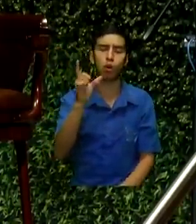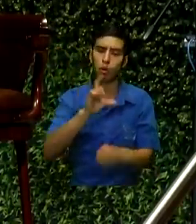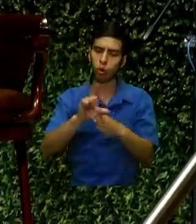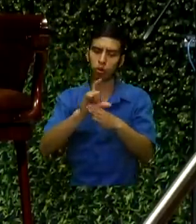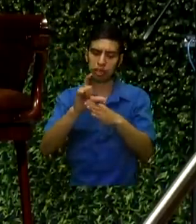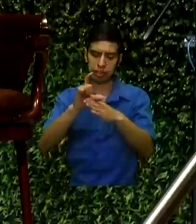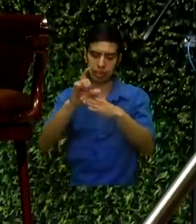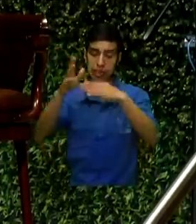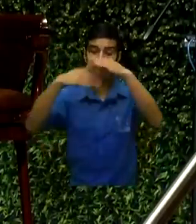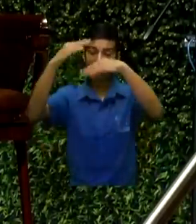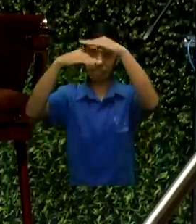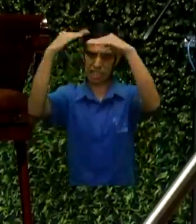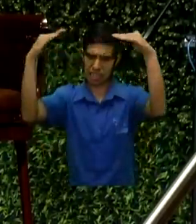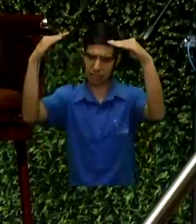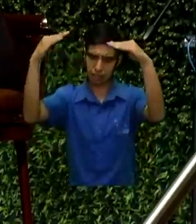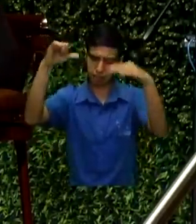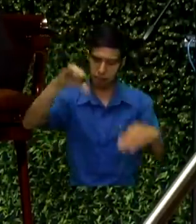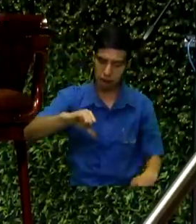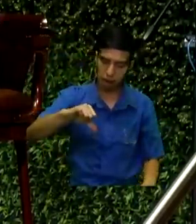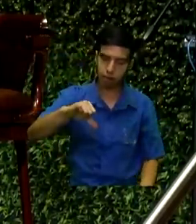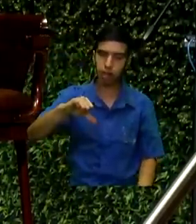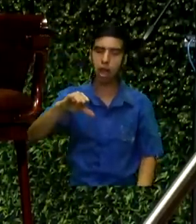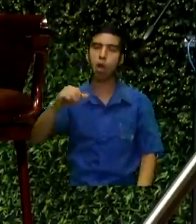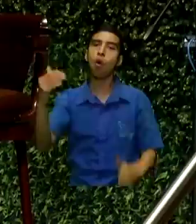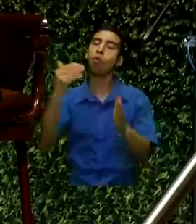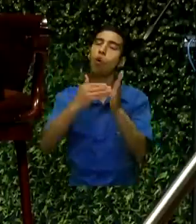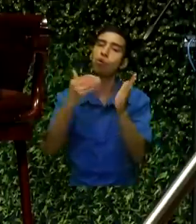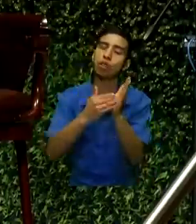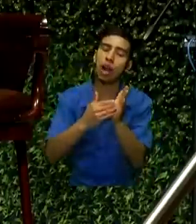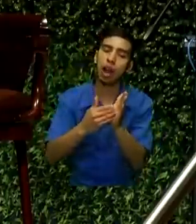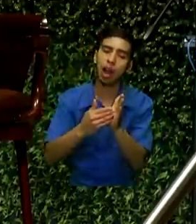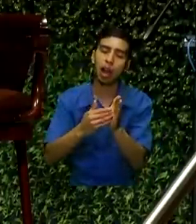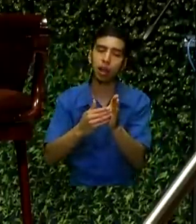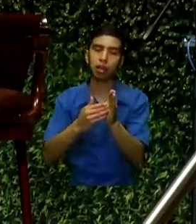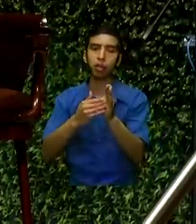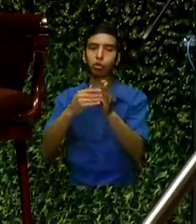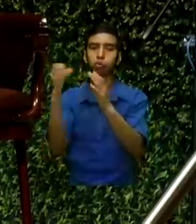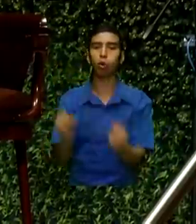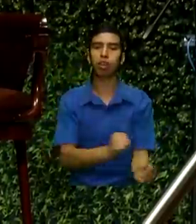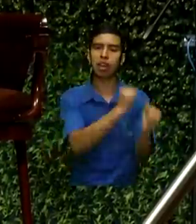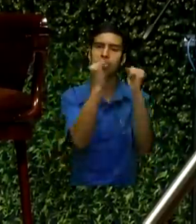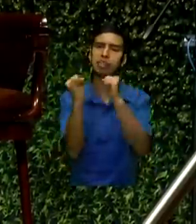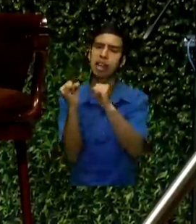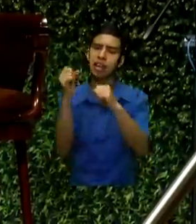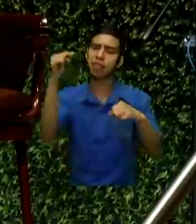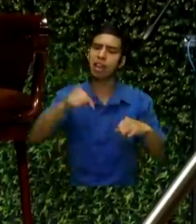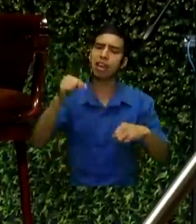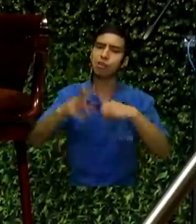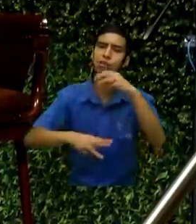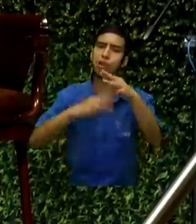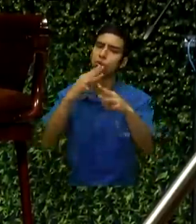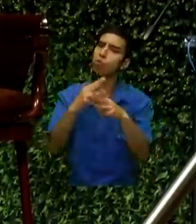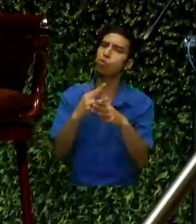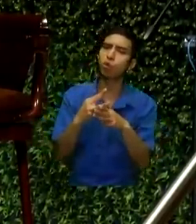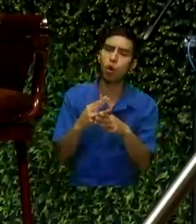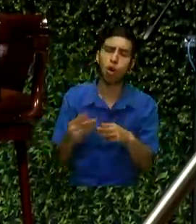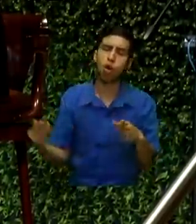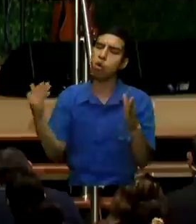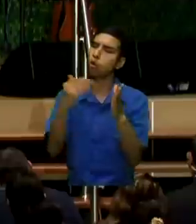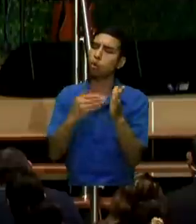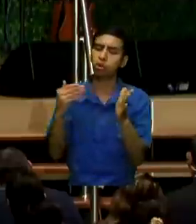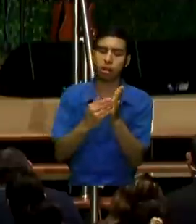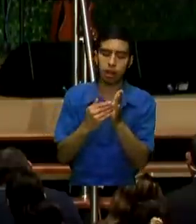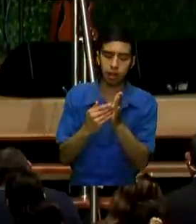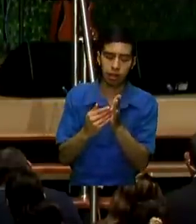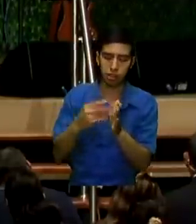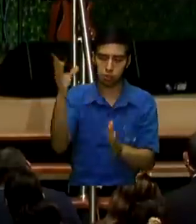potestades, contra los poderes de este mundo de tinieblas y contra las huestes espirituales de maldad en las regiones celestes.